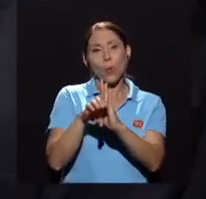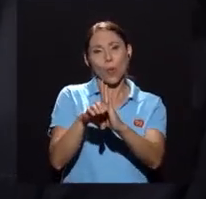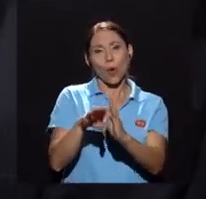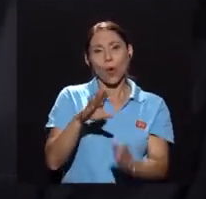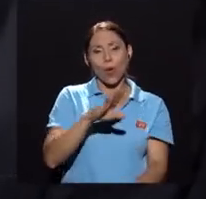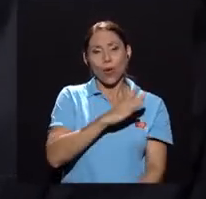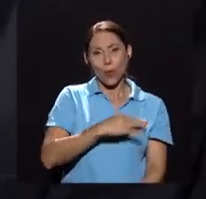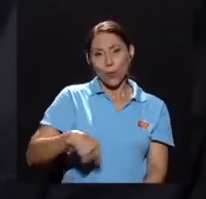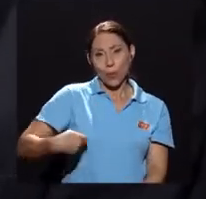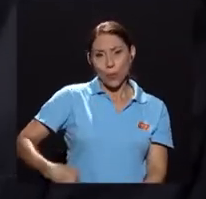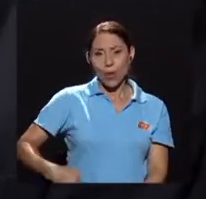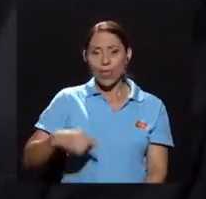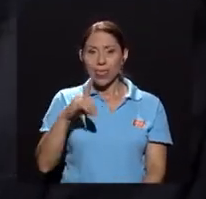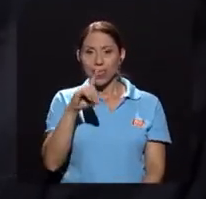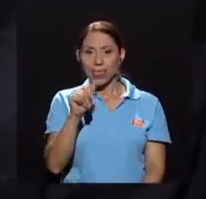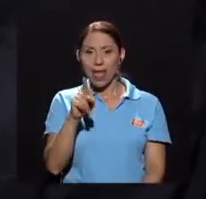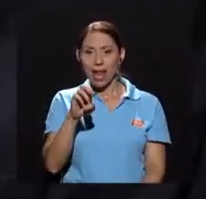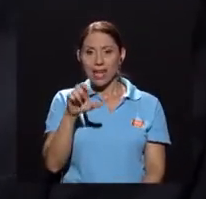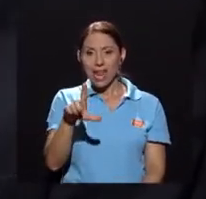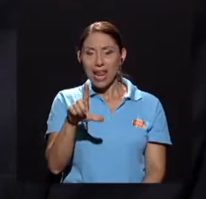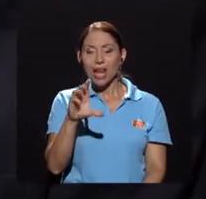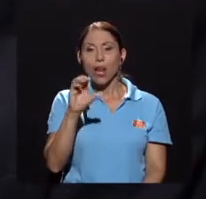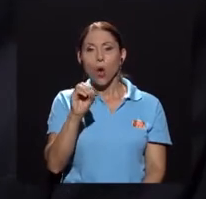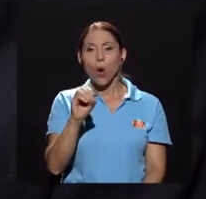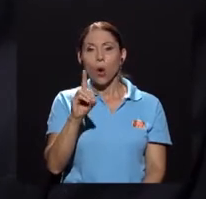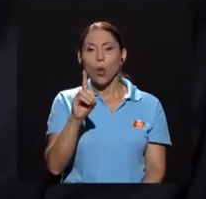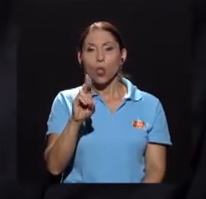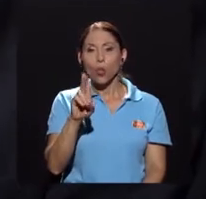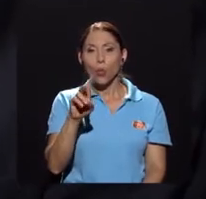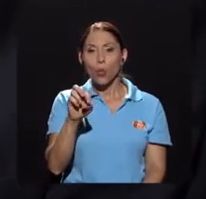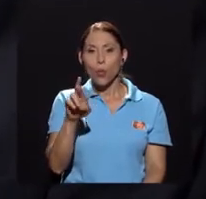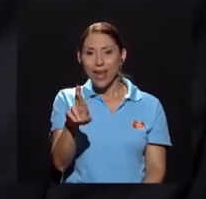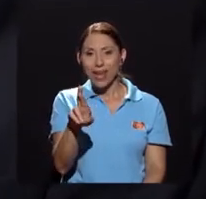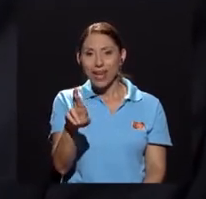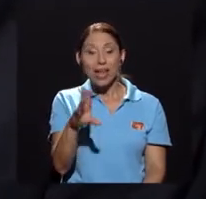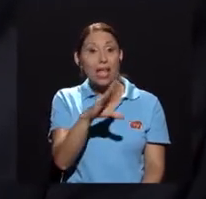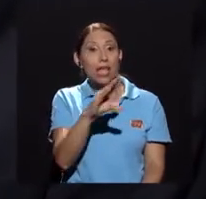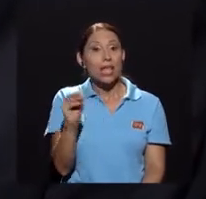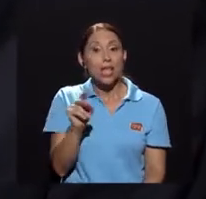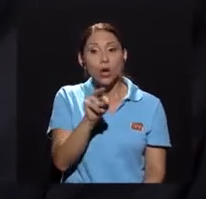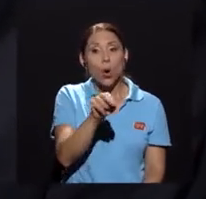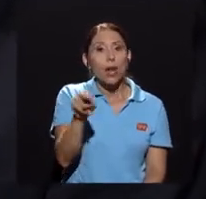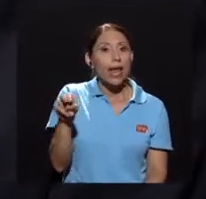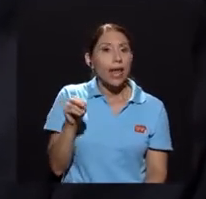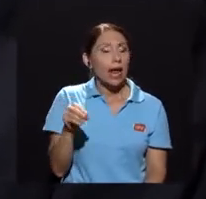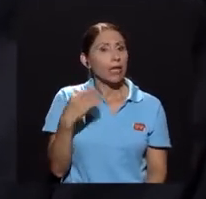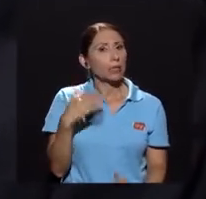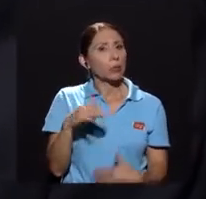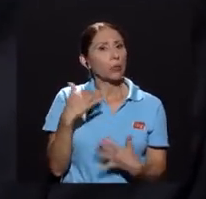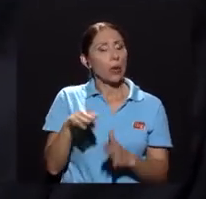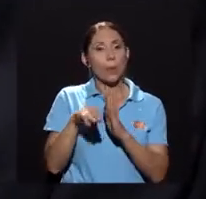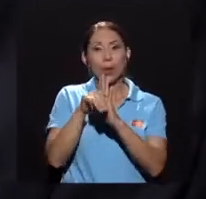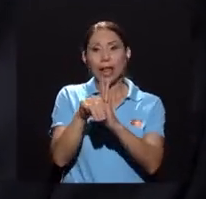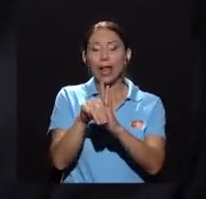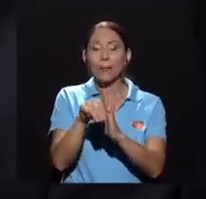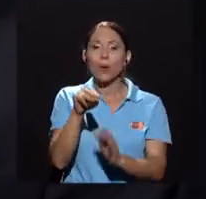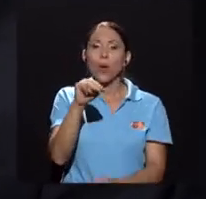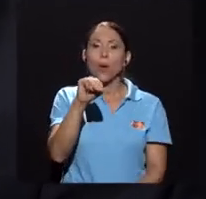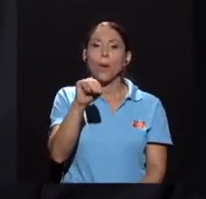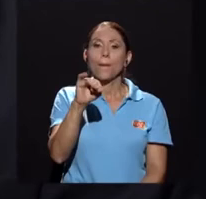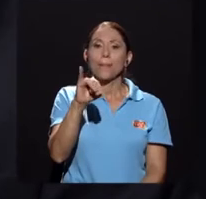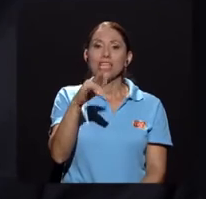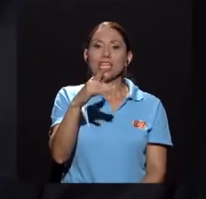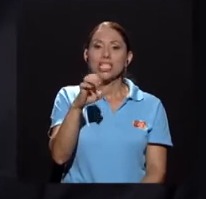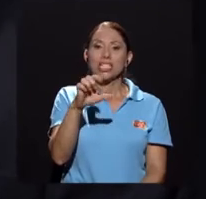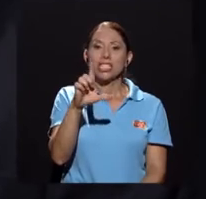verdad y colegas que se gente muy distinguida el doctor michel nisman por ejemplo michel nisman era un